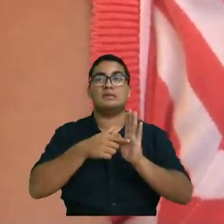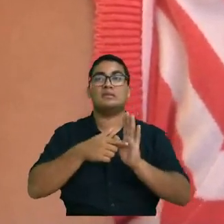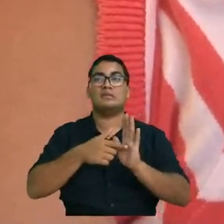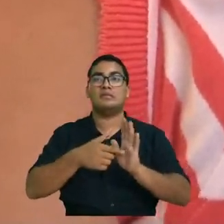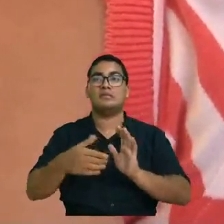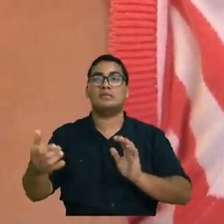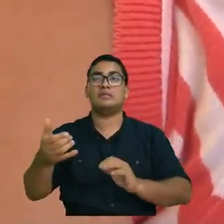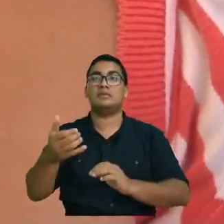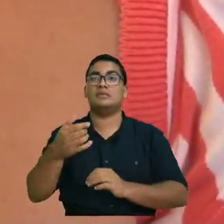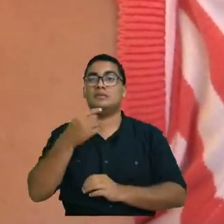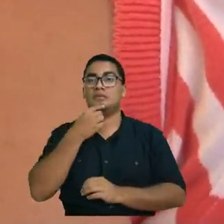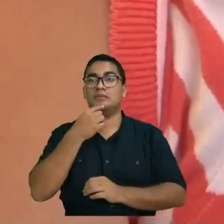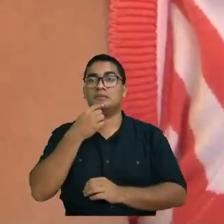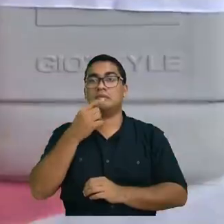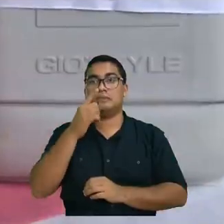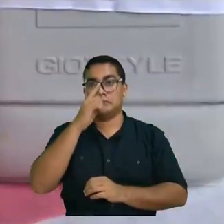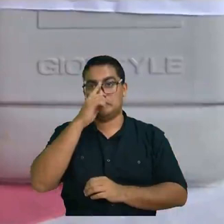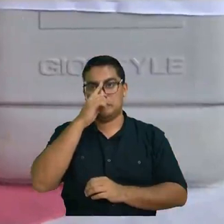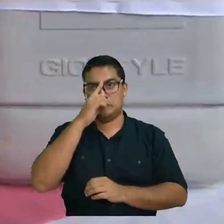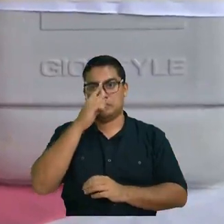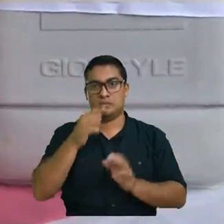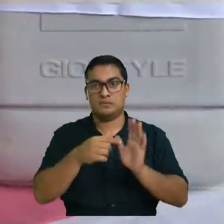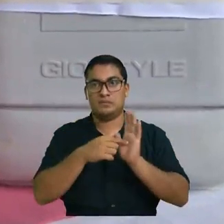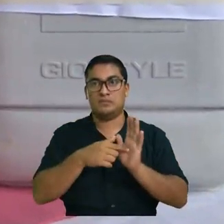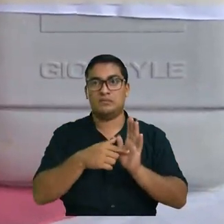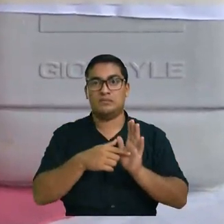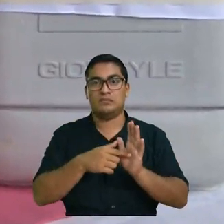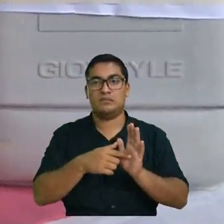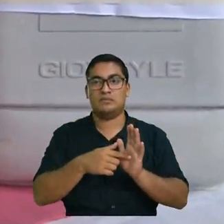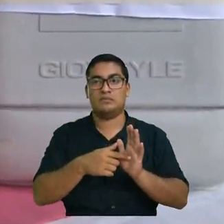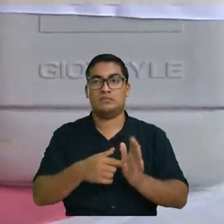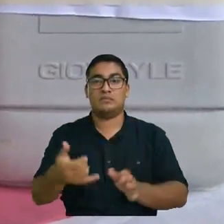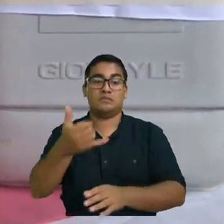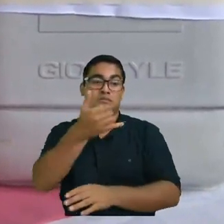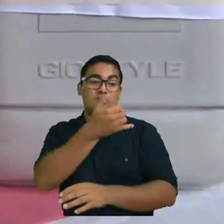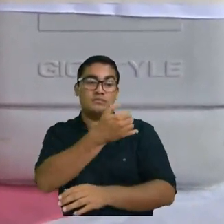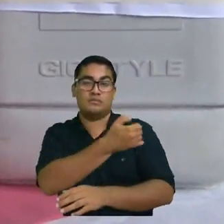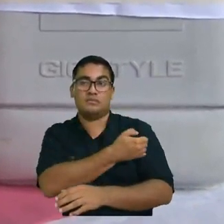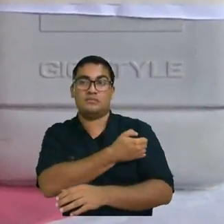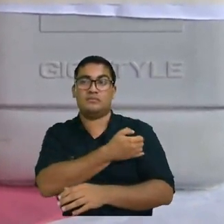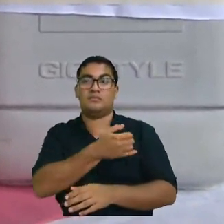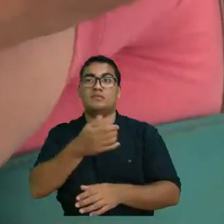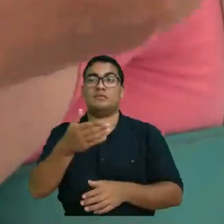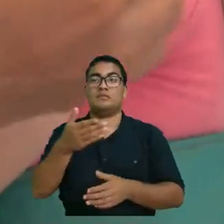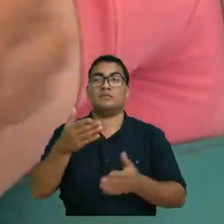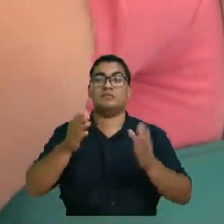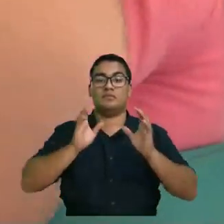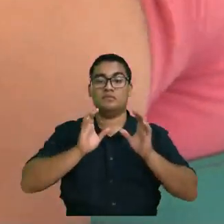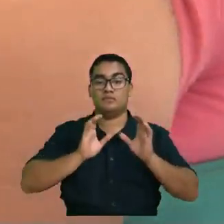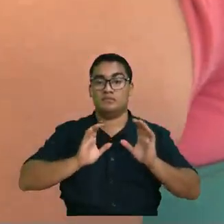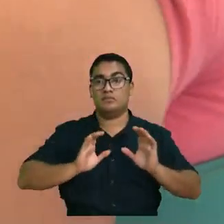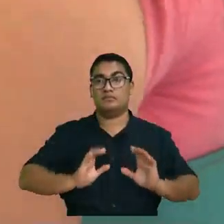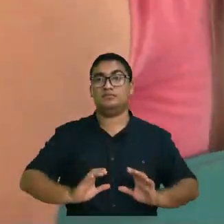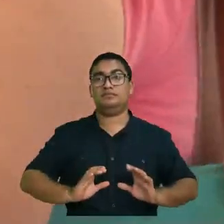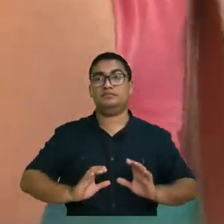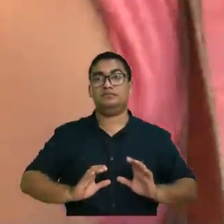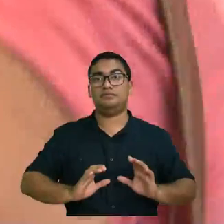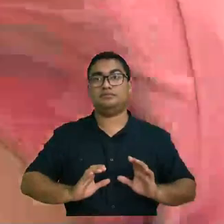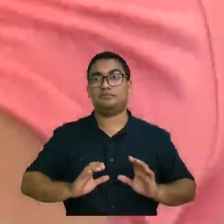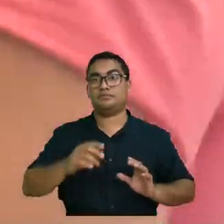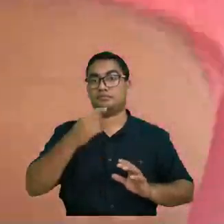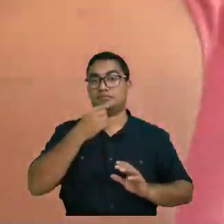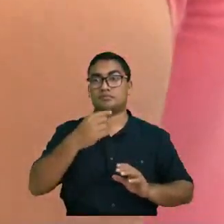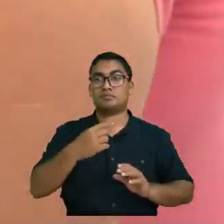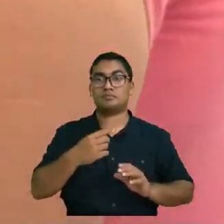la, digamos que nos ponemos parte de la envoltura del virus dentro de la vacuna, nuestro sistema de defensa va